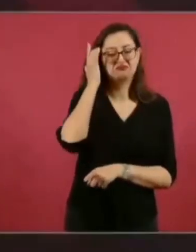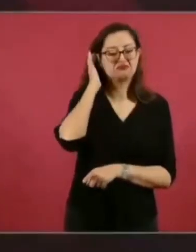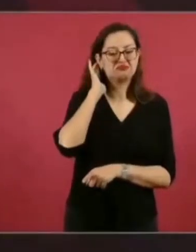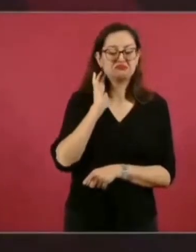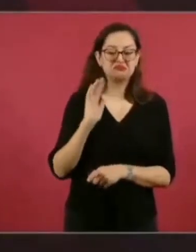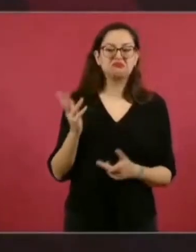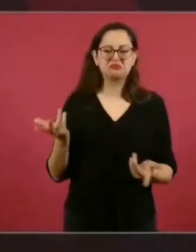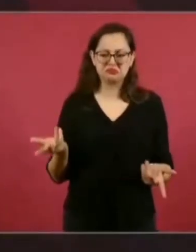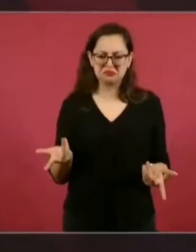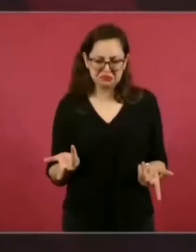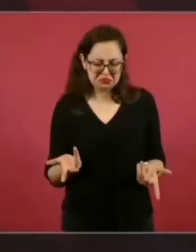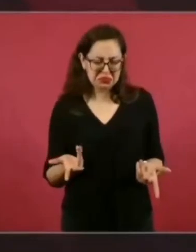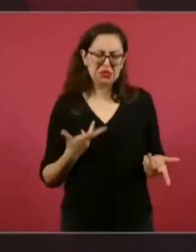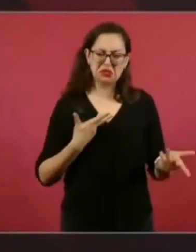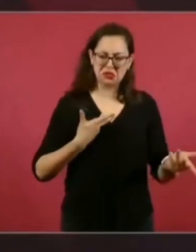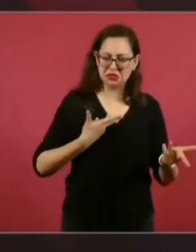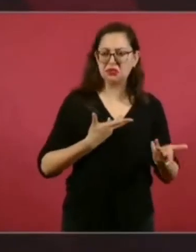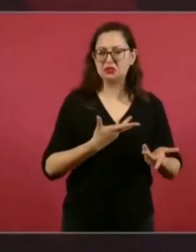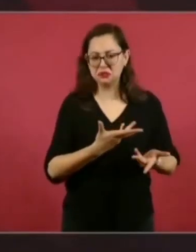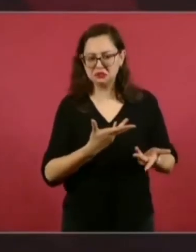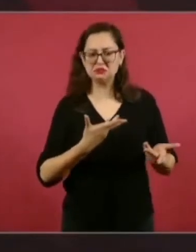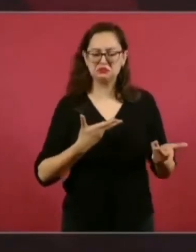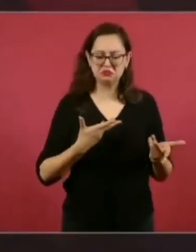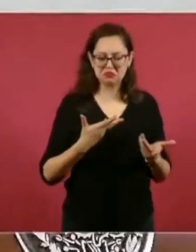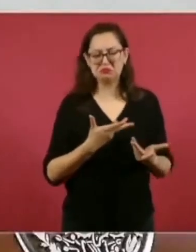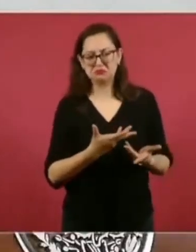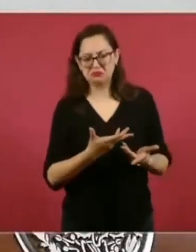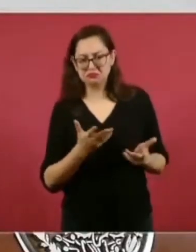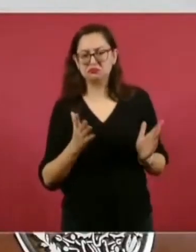Y tengo con él